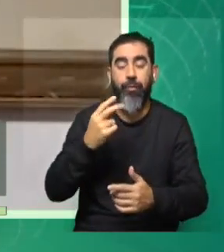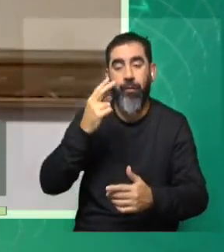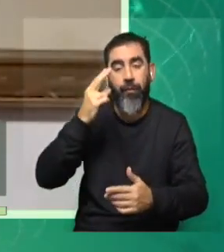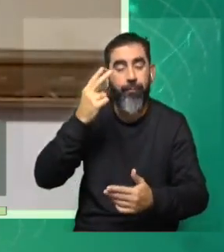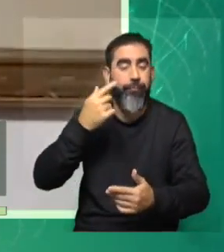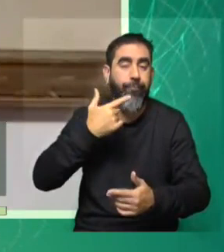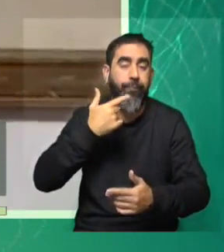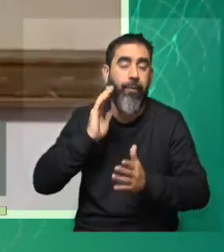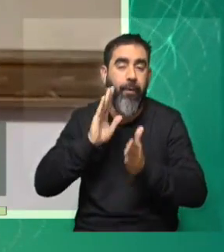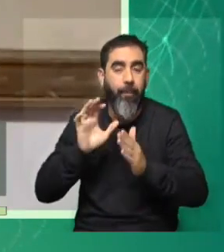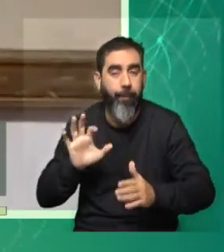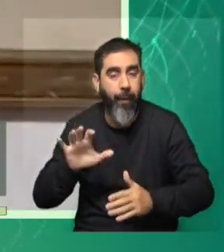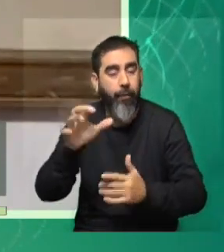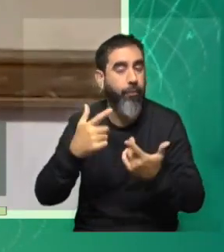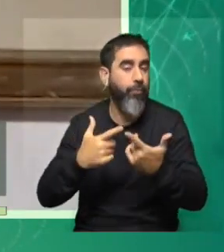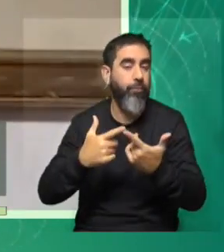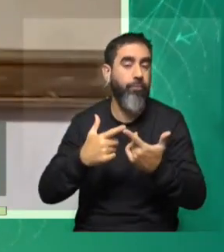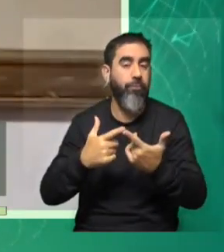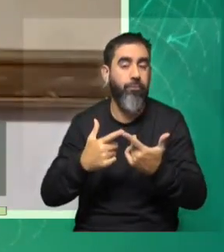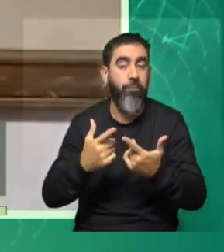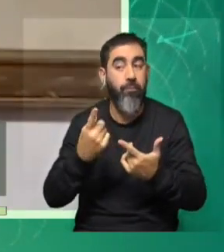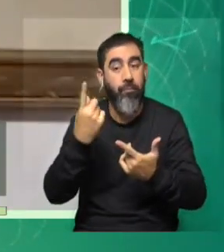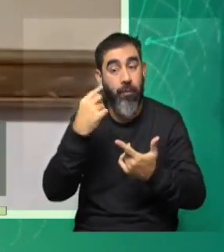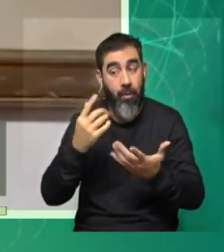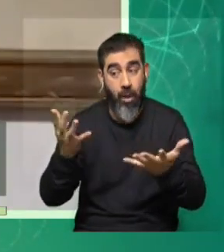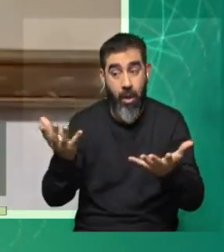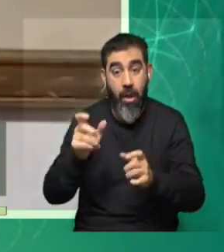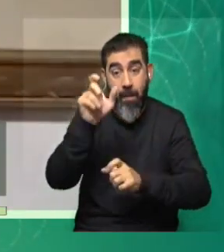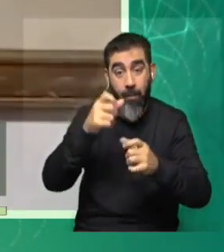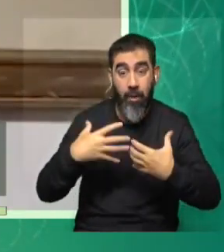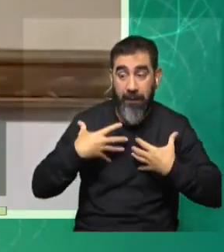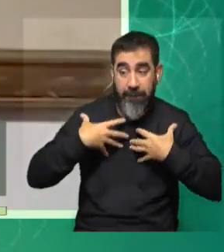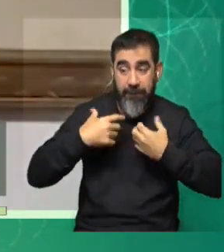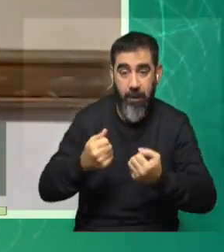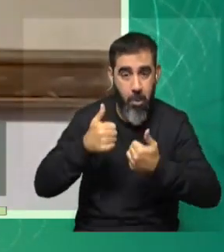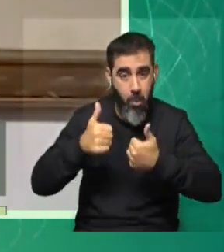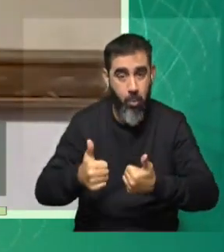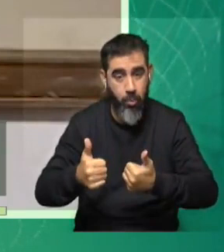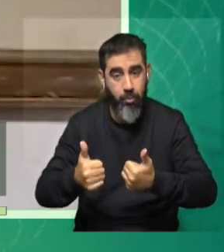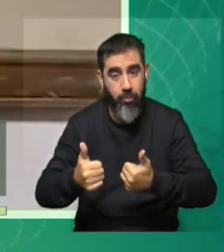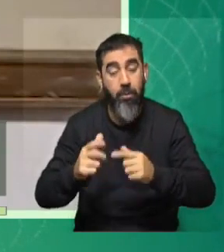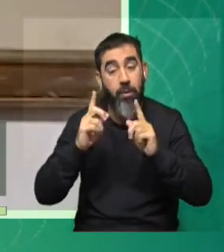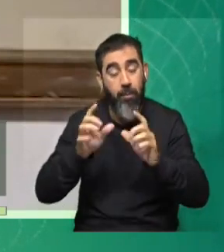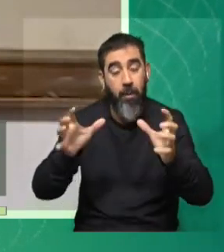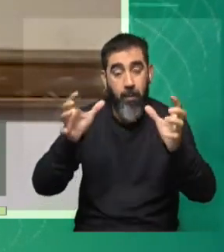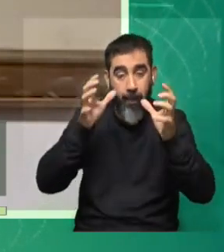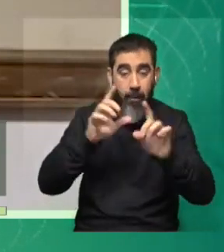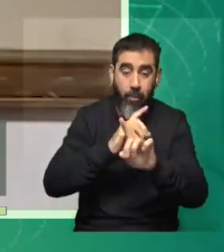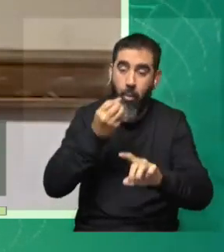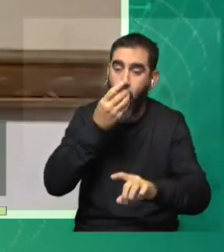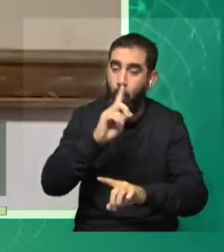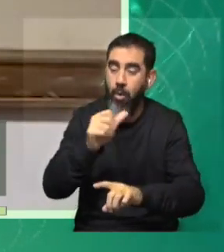un tratamiento oncológico pero aún las personas que gozan de buena salud pocos